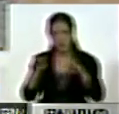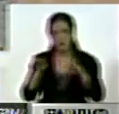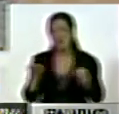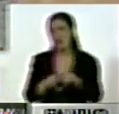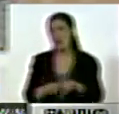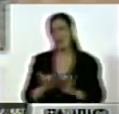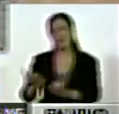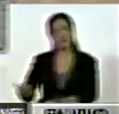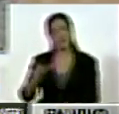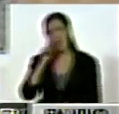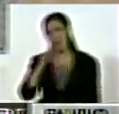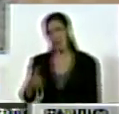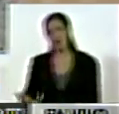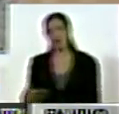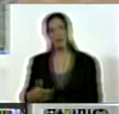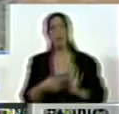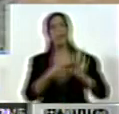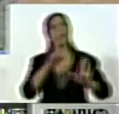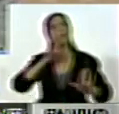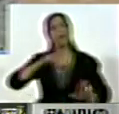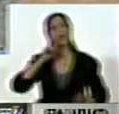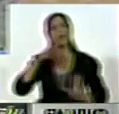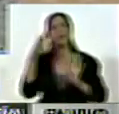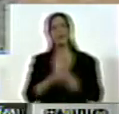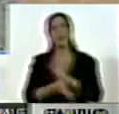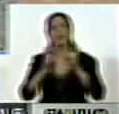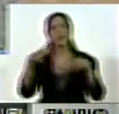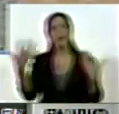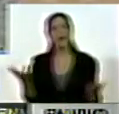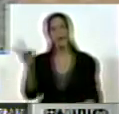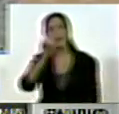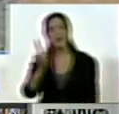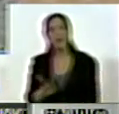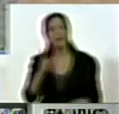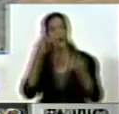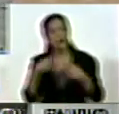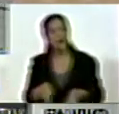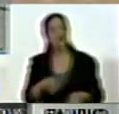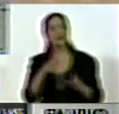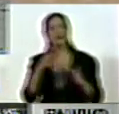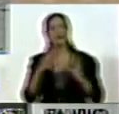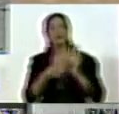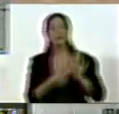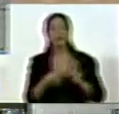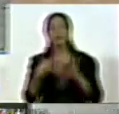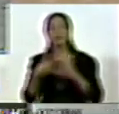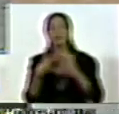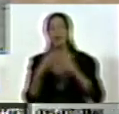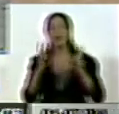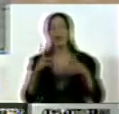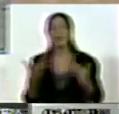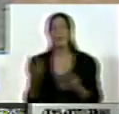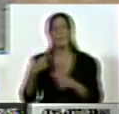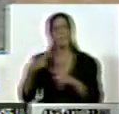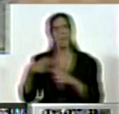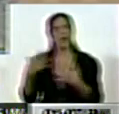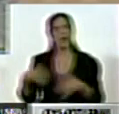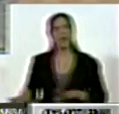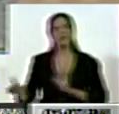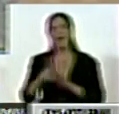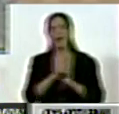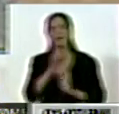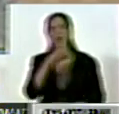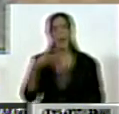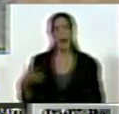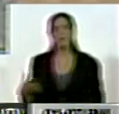igualito, presentando mentiras sobre Venezuela, pretendiendo dar contenido al peligroso decreto de Barack